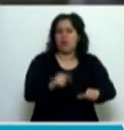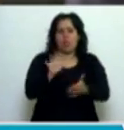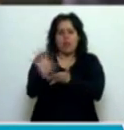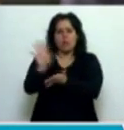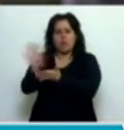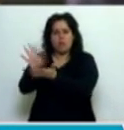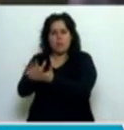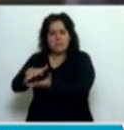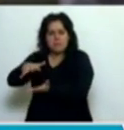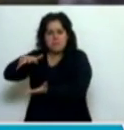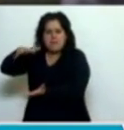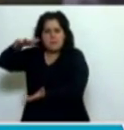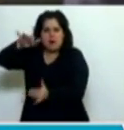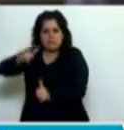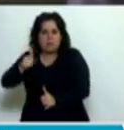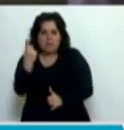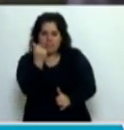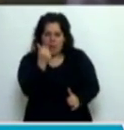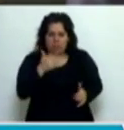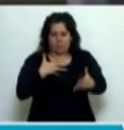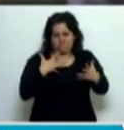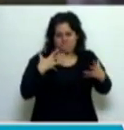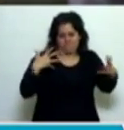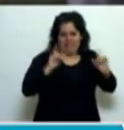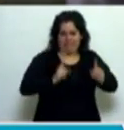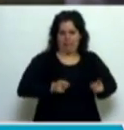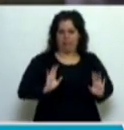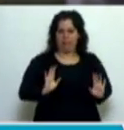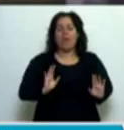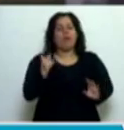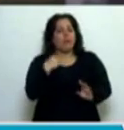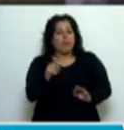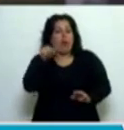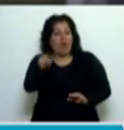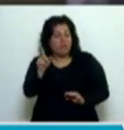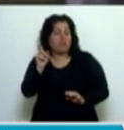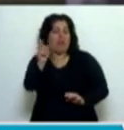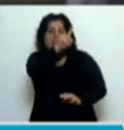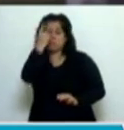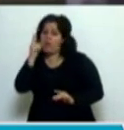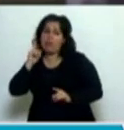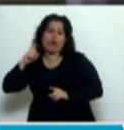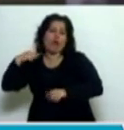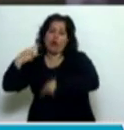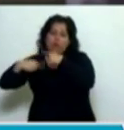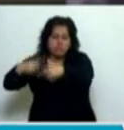deudas. Esta ley se da en un marco donde el Estado siguió un